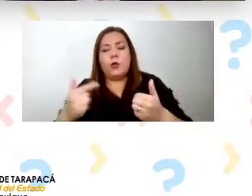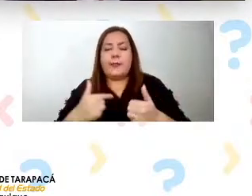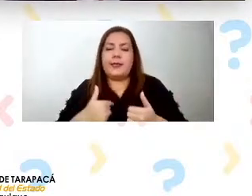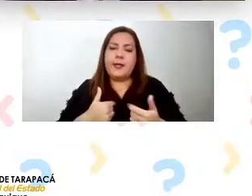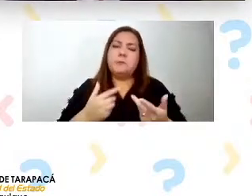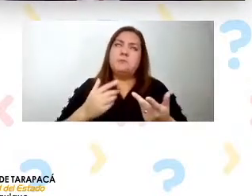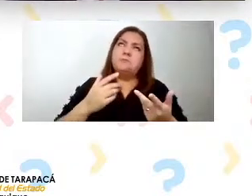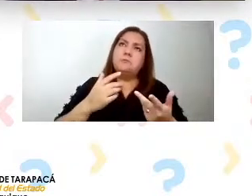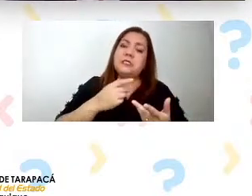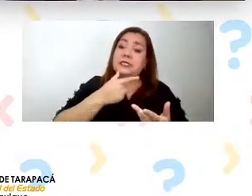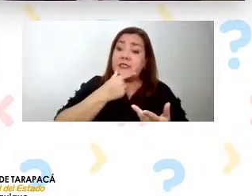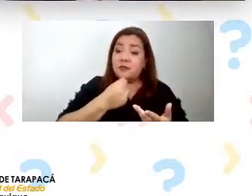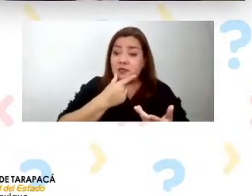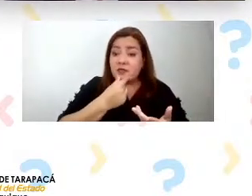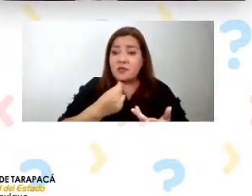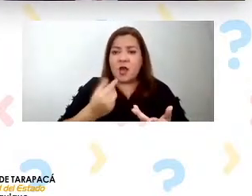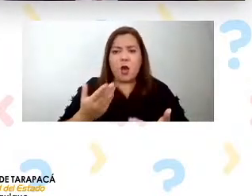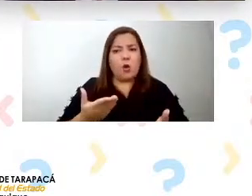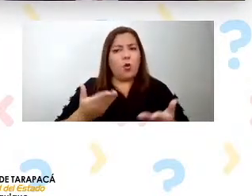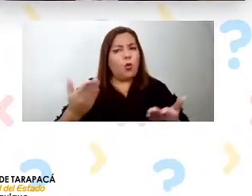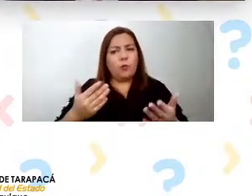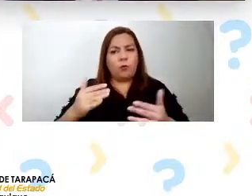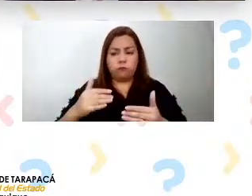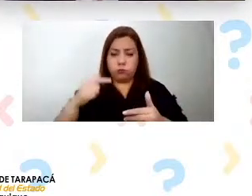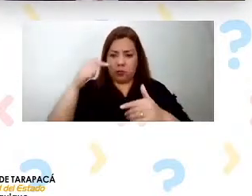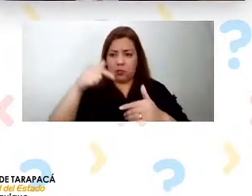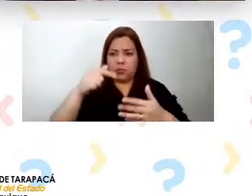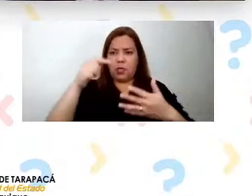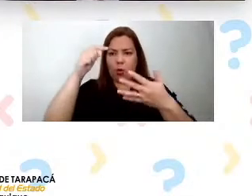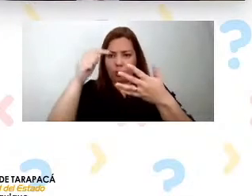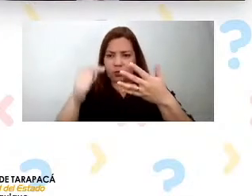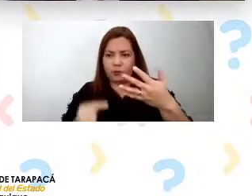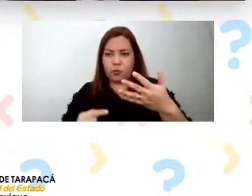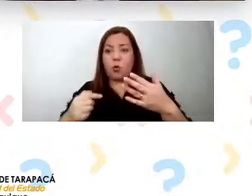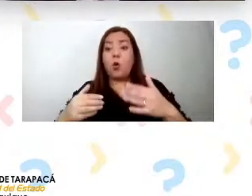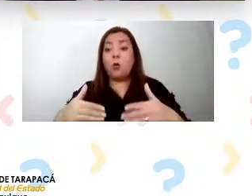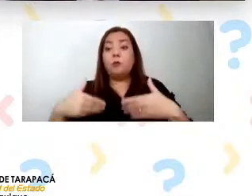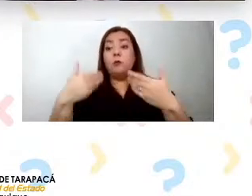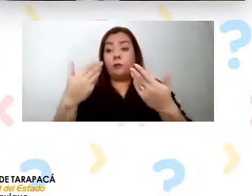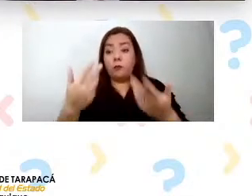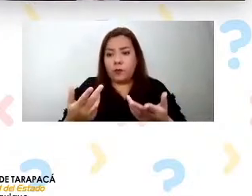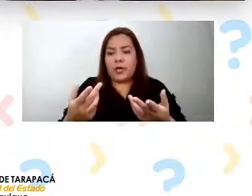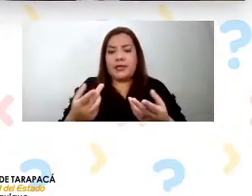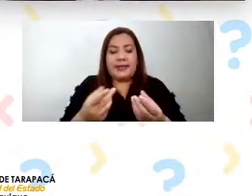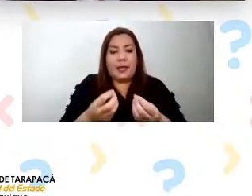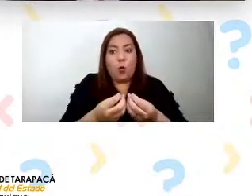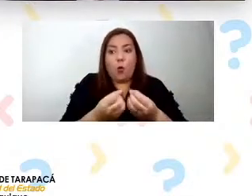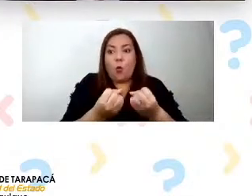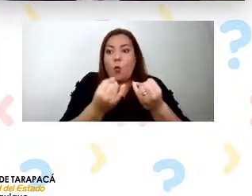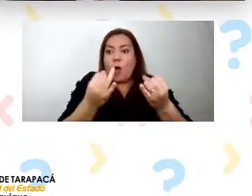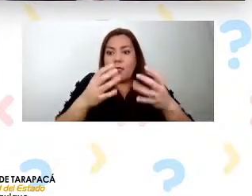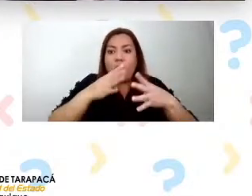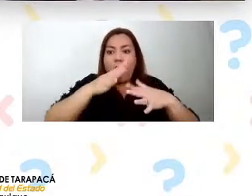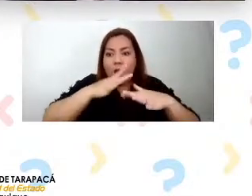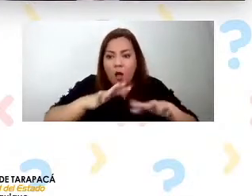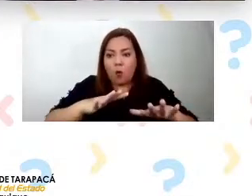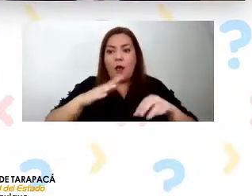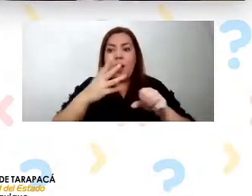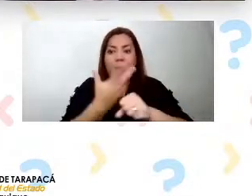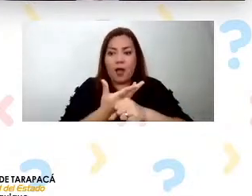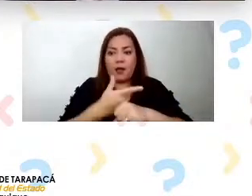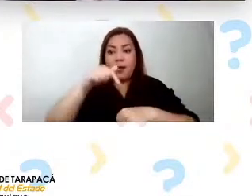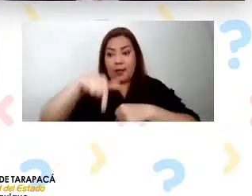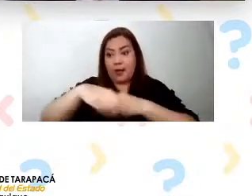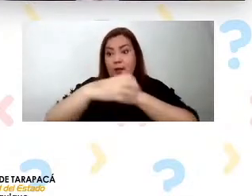cómo ocurre este comportamiento de la cantidad de agua que existe en la región, aguas